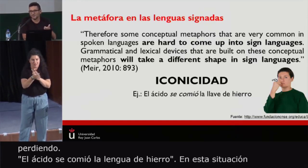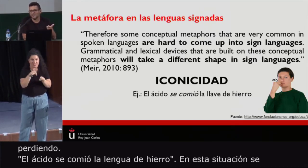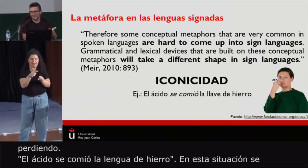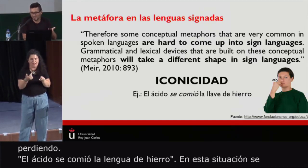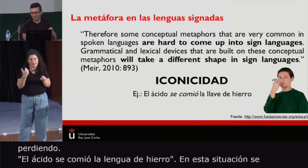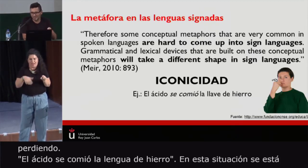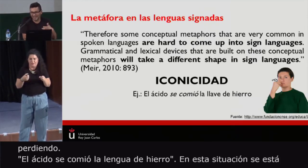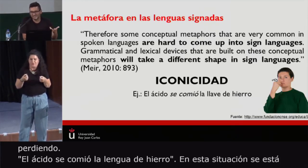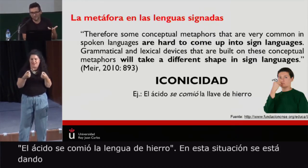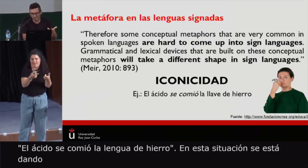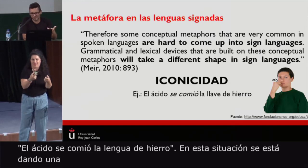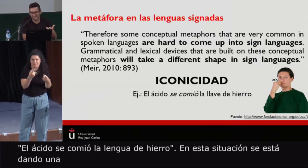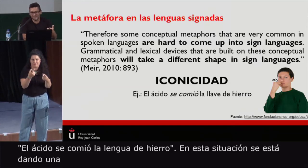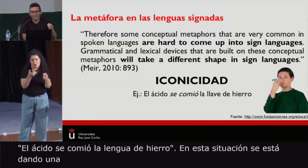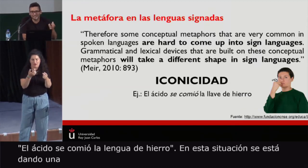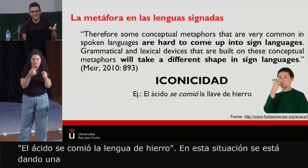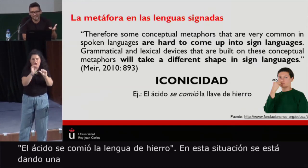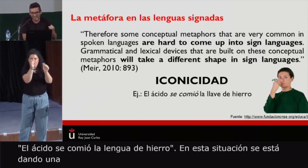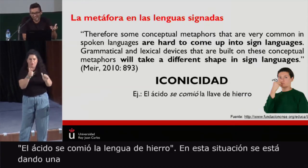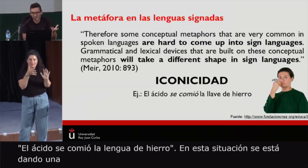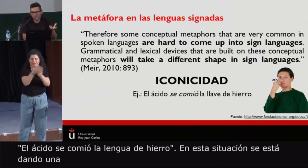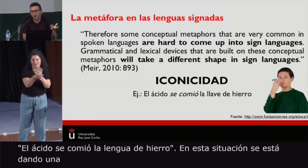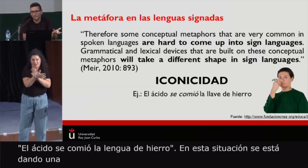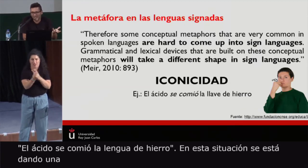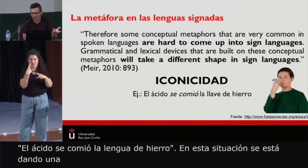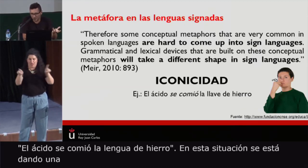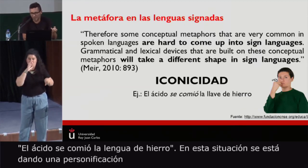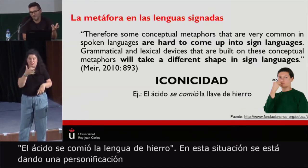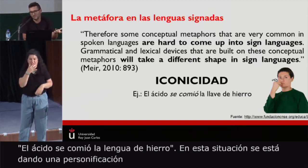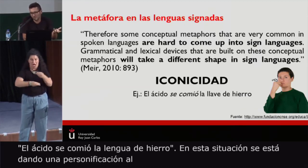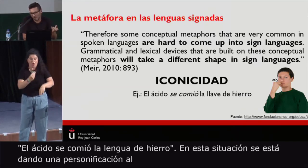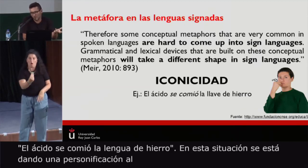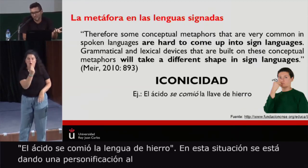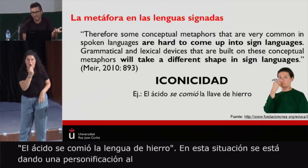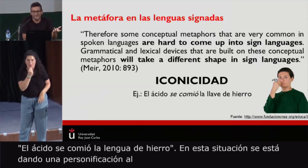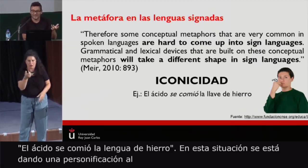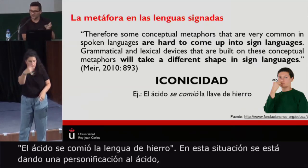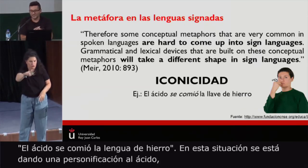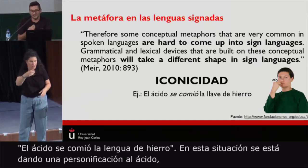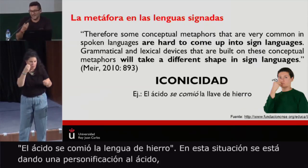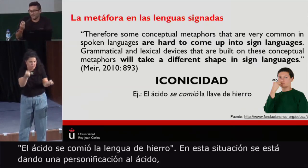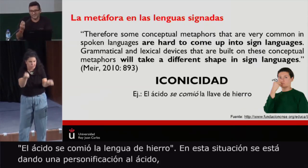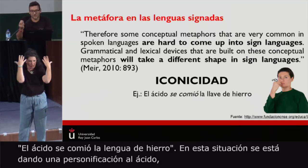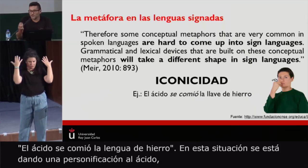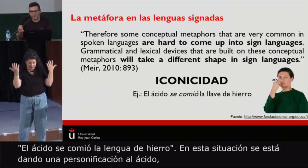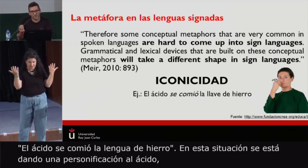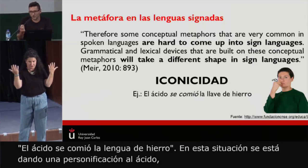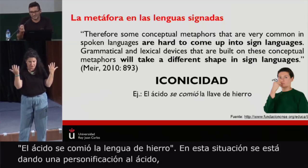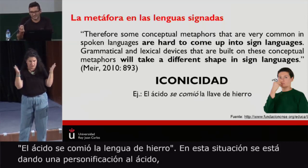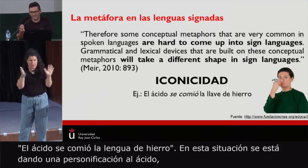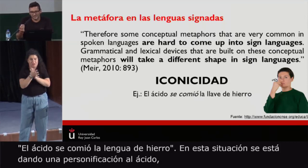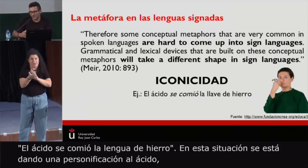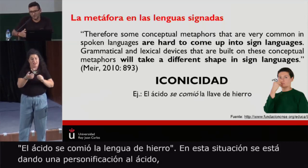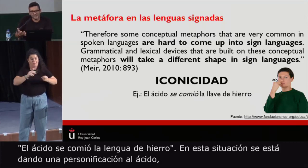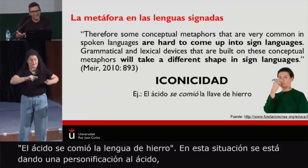una personificación al ácido. Se está diciendo que el ácido come algo, es una persona que come. Claro, si en lengua de signos yo no lo puedo